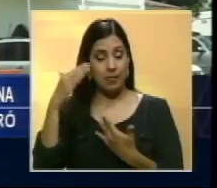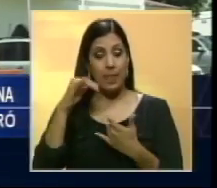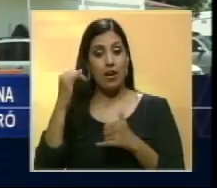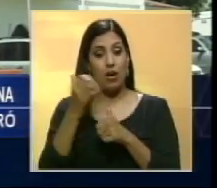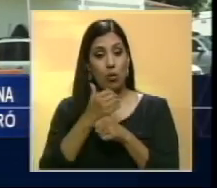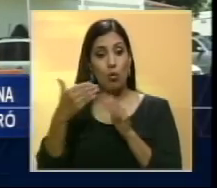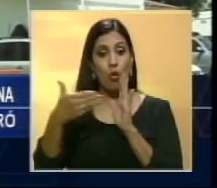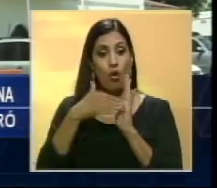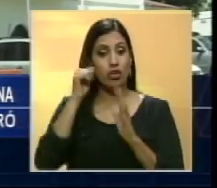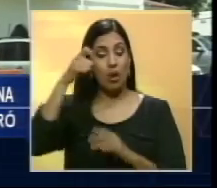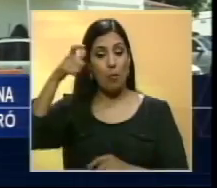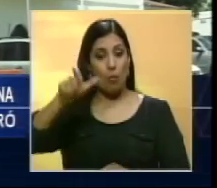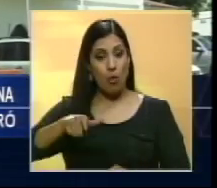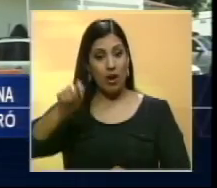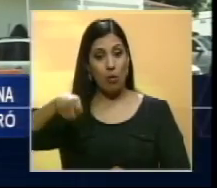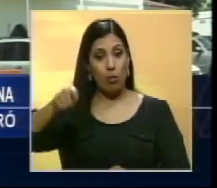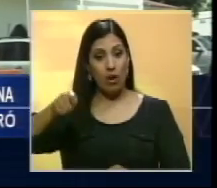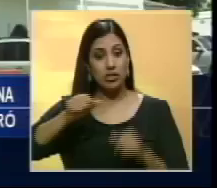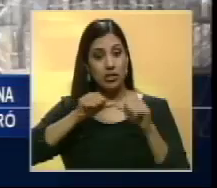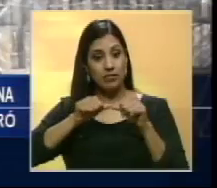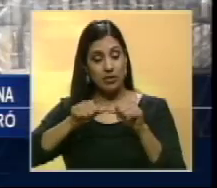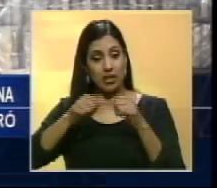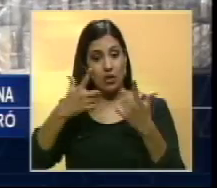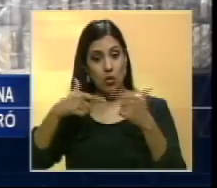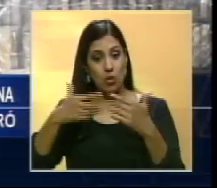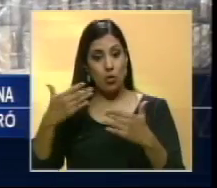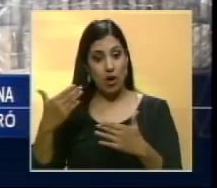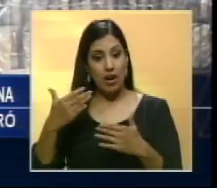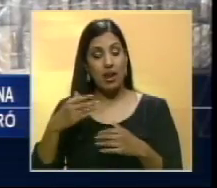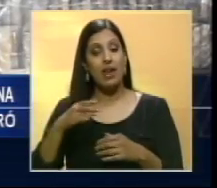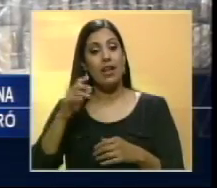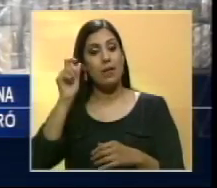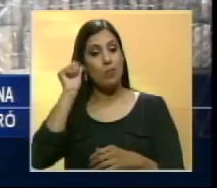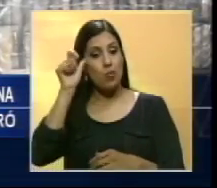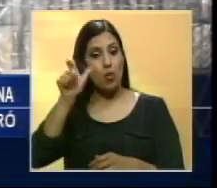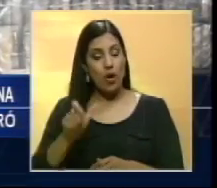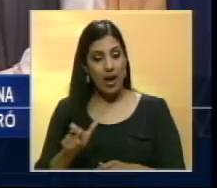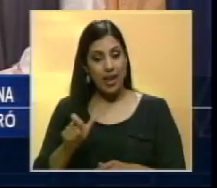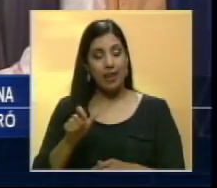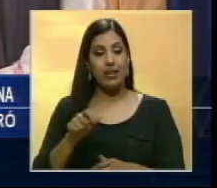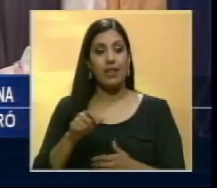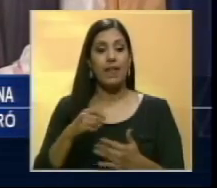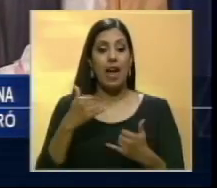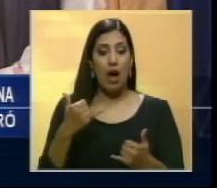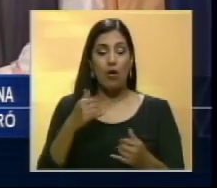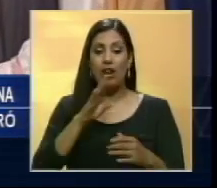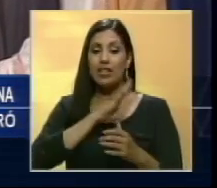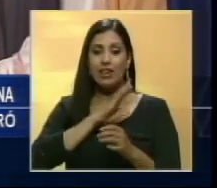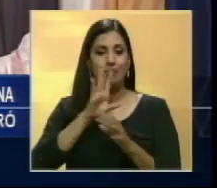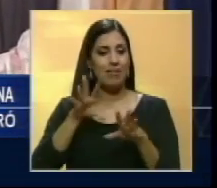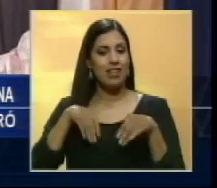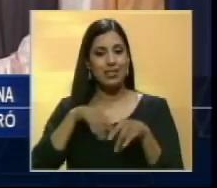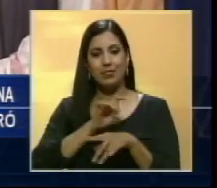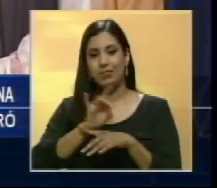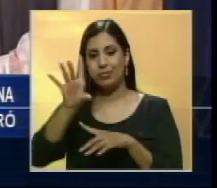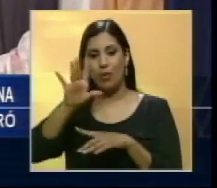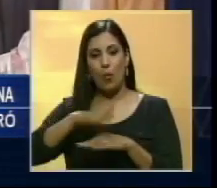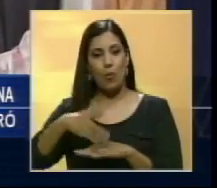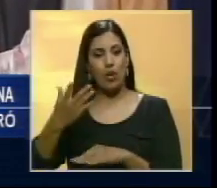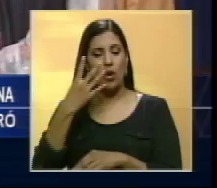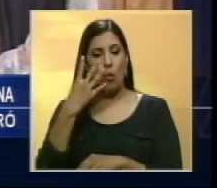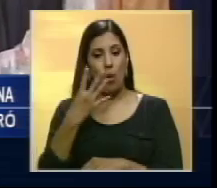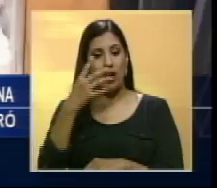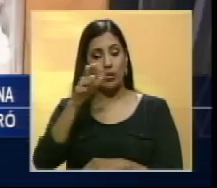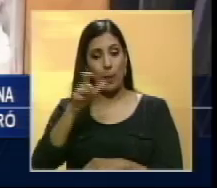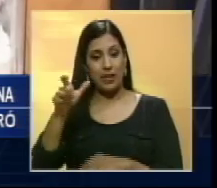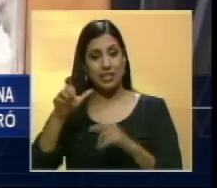contra de la jueza de la Oficina de Atención Permanente de La Romana, Aristilda Mercedes Rodríguez, fue adoptada en una sesión donde 4